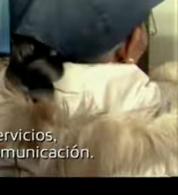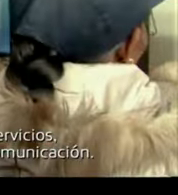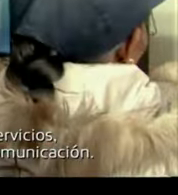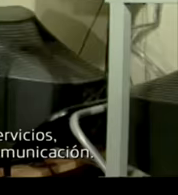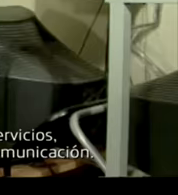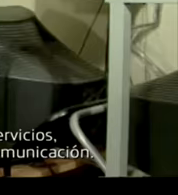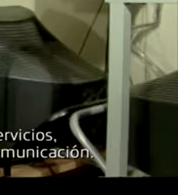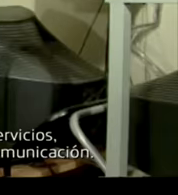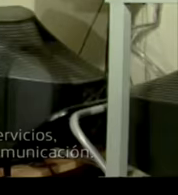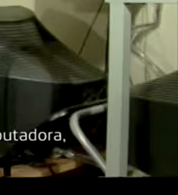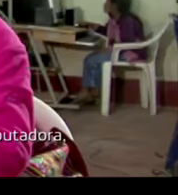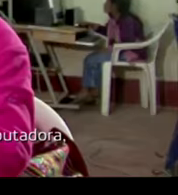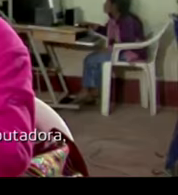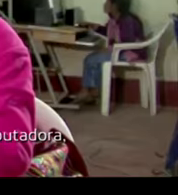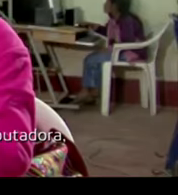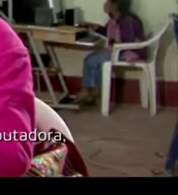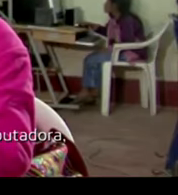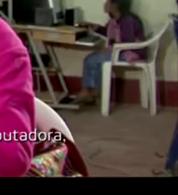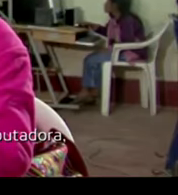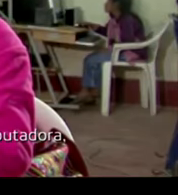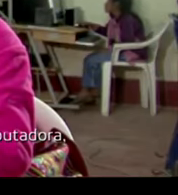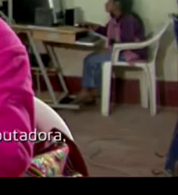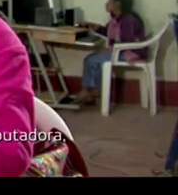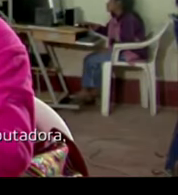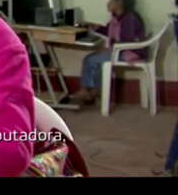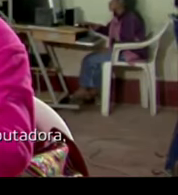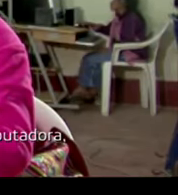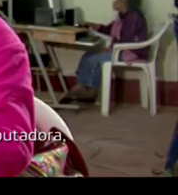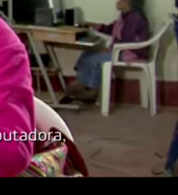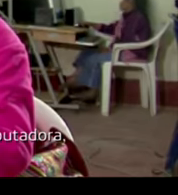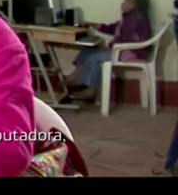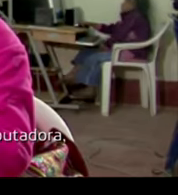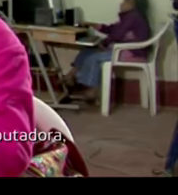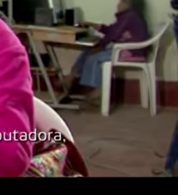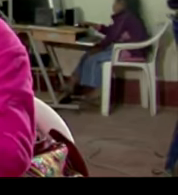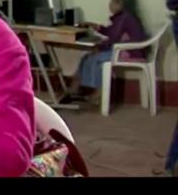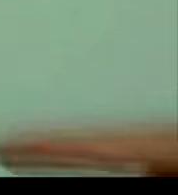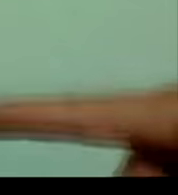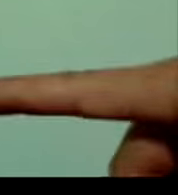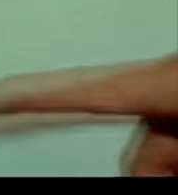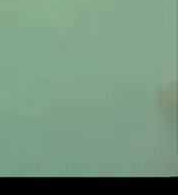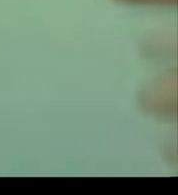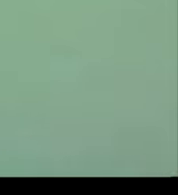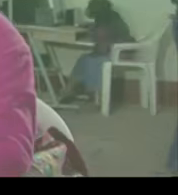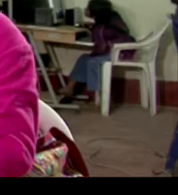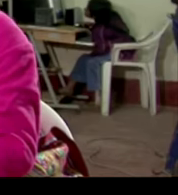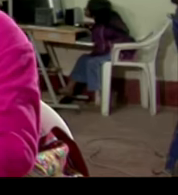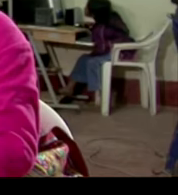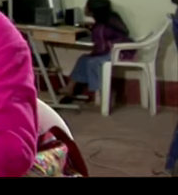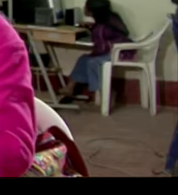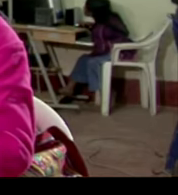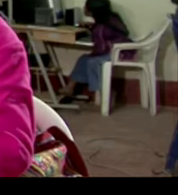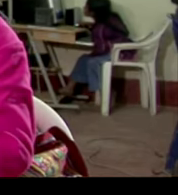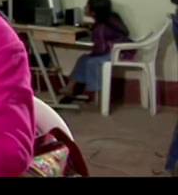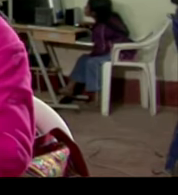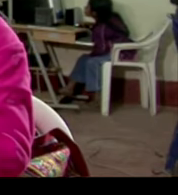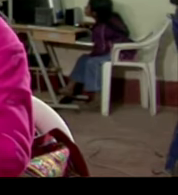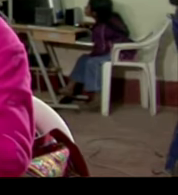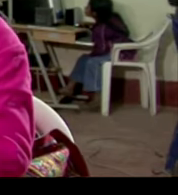la información y comunicación. El año pasado he aprendido a aprender la computadora, a poder